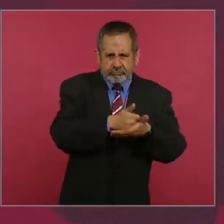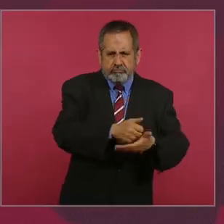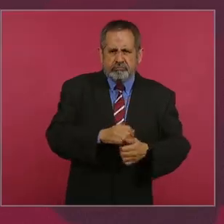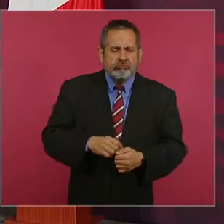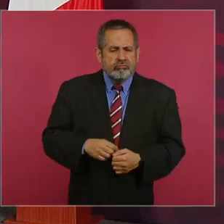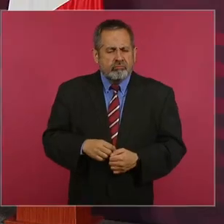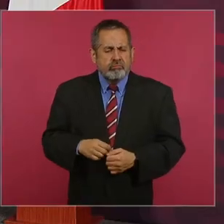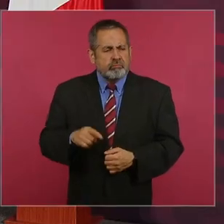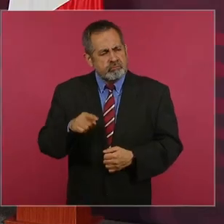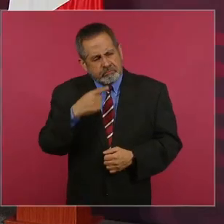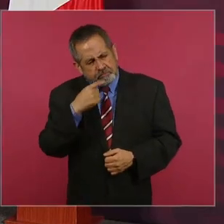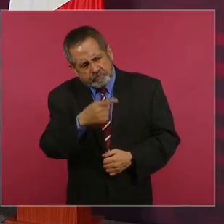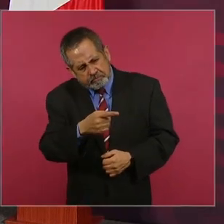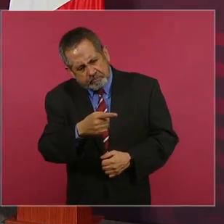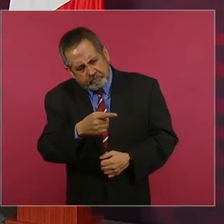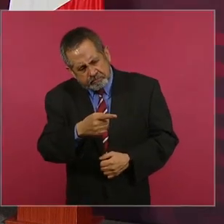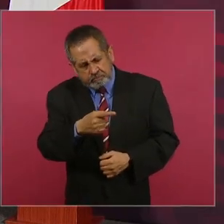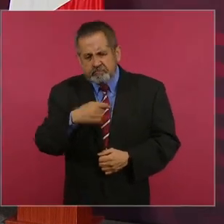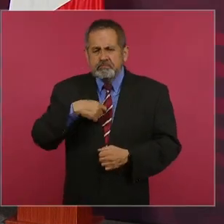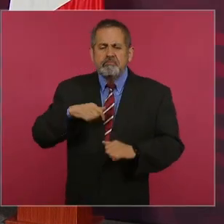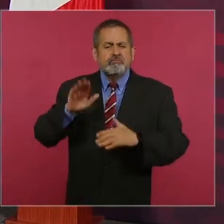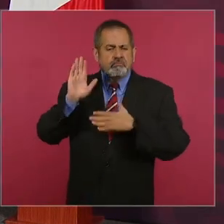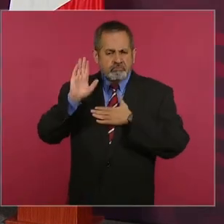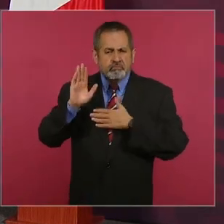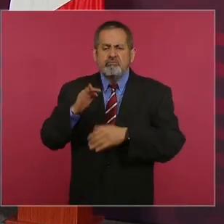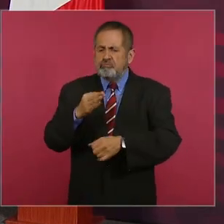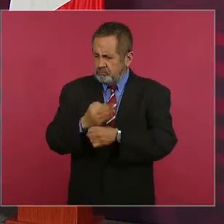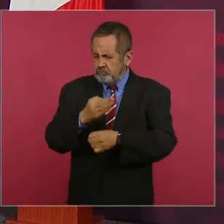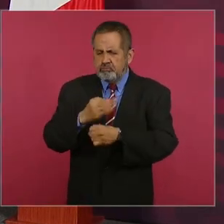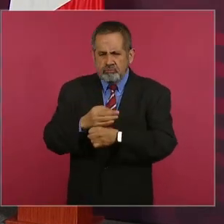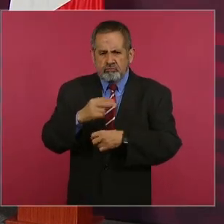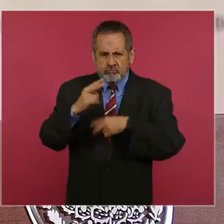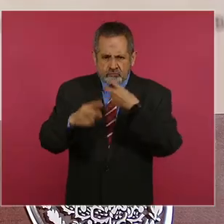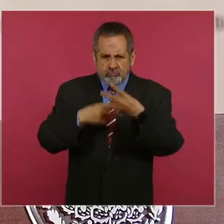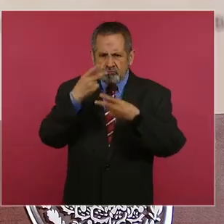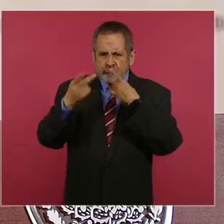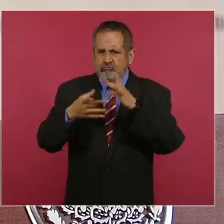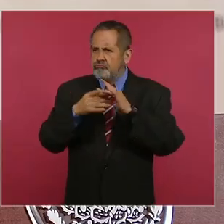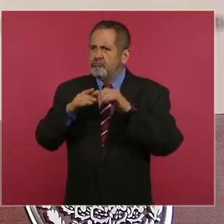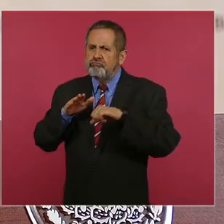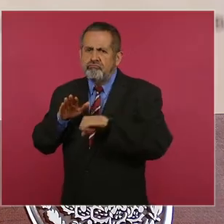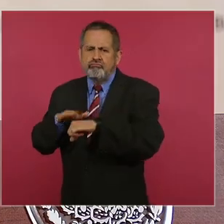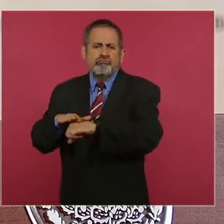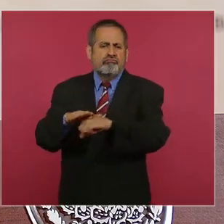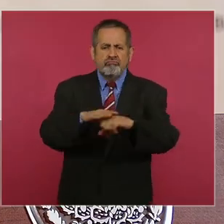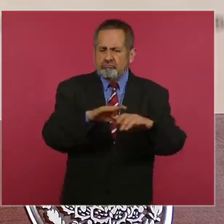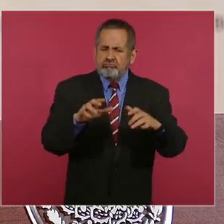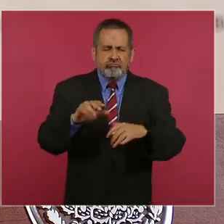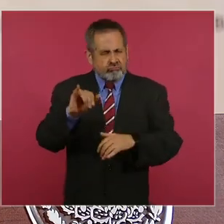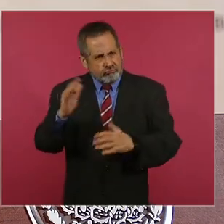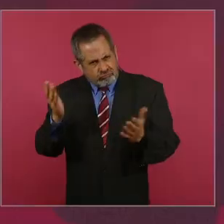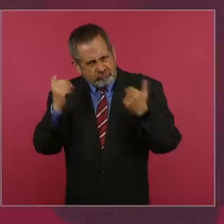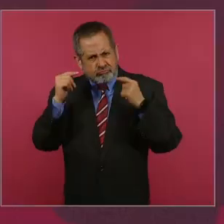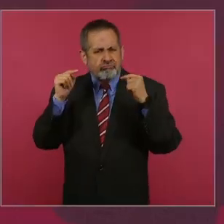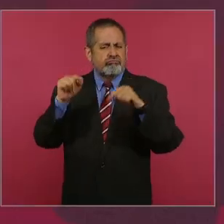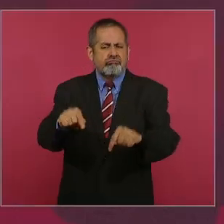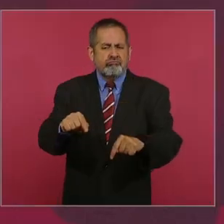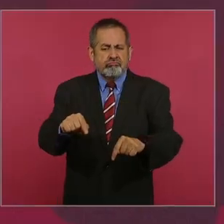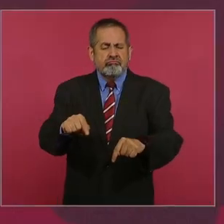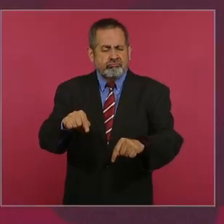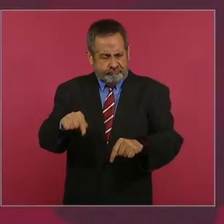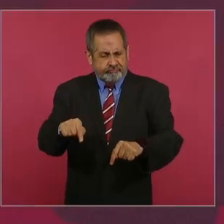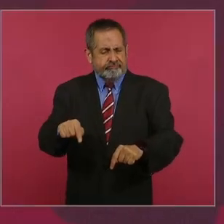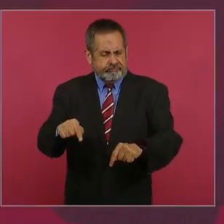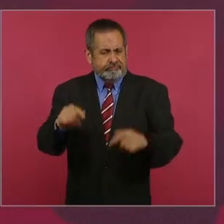comprometí a tratarlo aquí para hacer un llamado a la gente, porque para entonces la